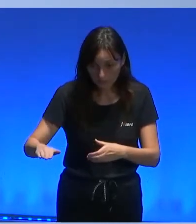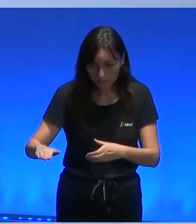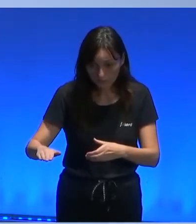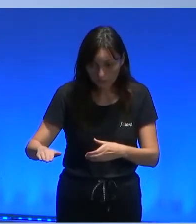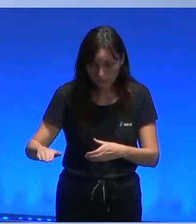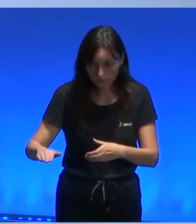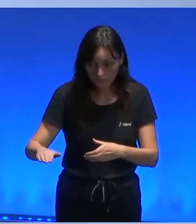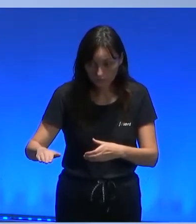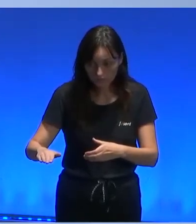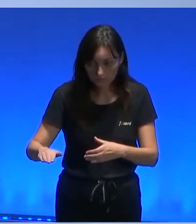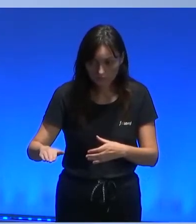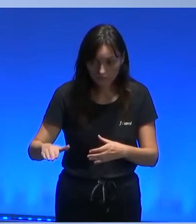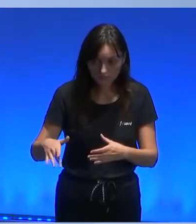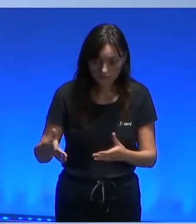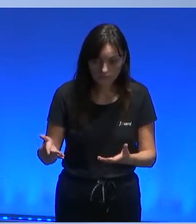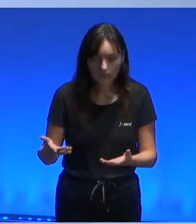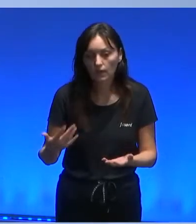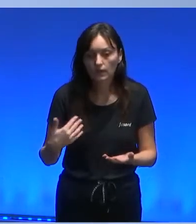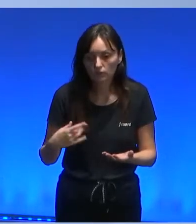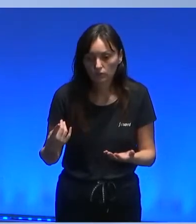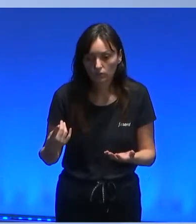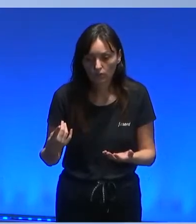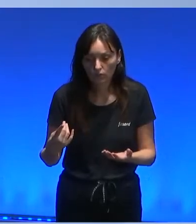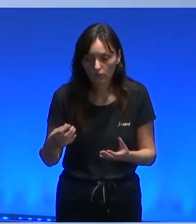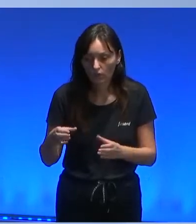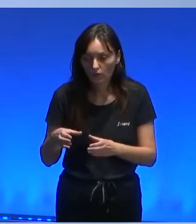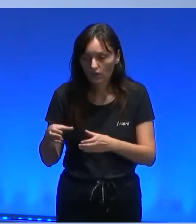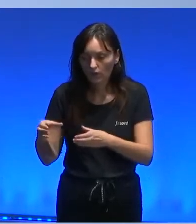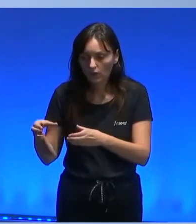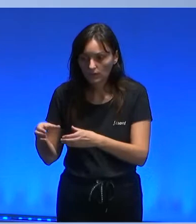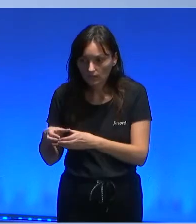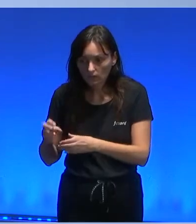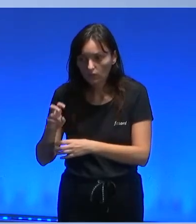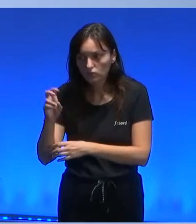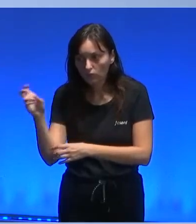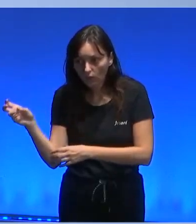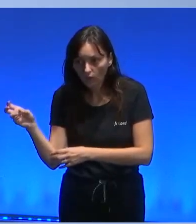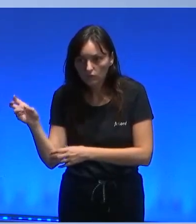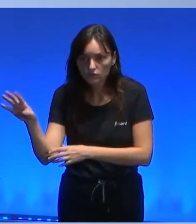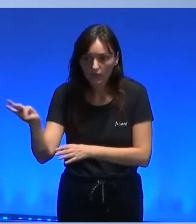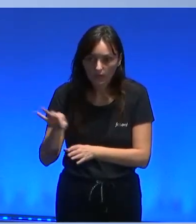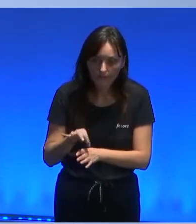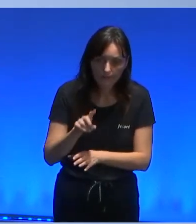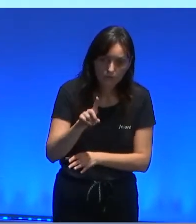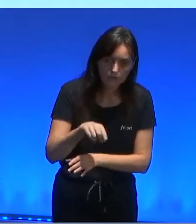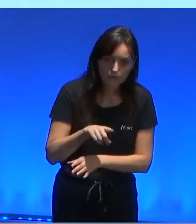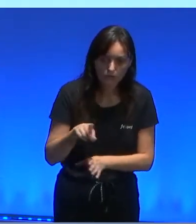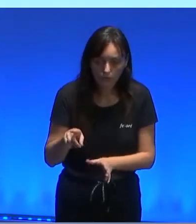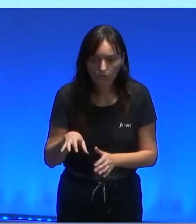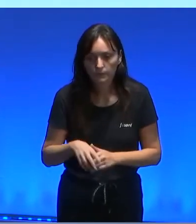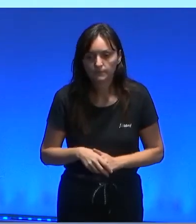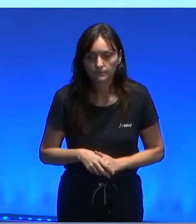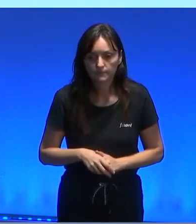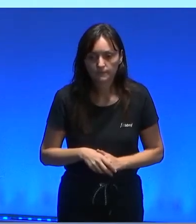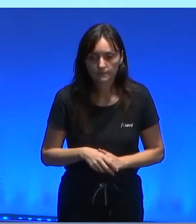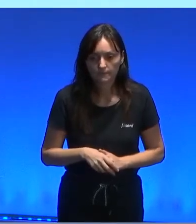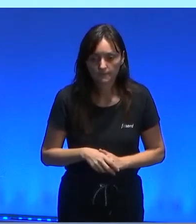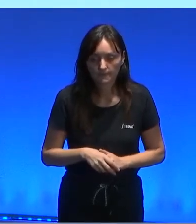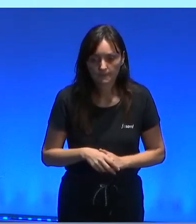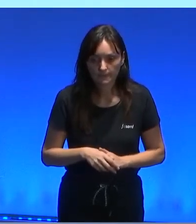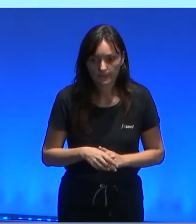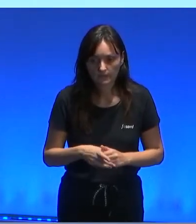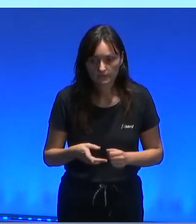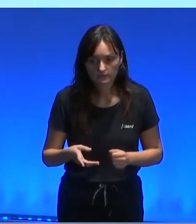cual aquí se abre todo un tema y los otros niños y cómo llegamos. Y también hay respuestas por esto,